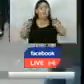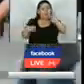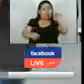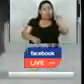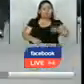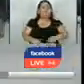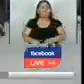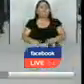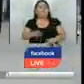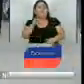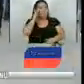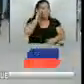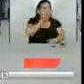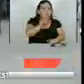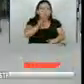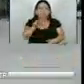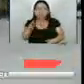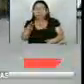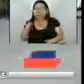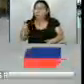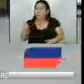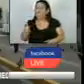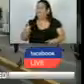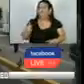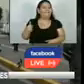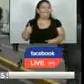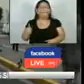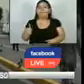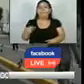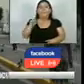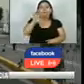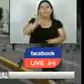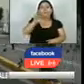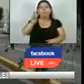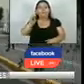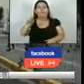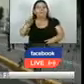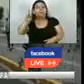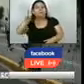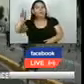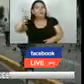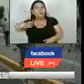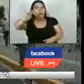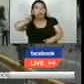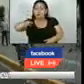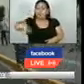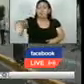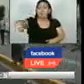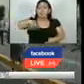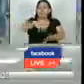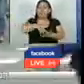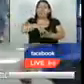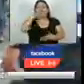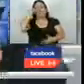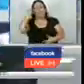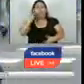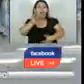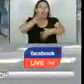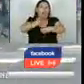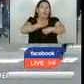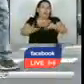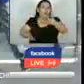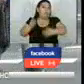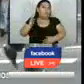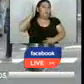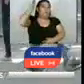Y aunque el panorama no es del todo alentador, el 52.2% de la población confía en que su